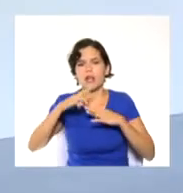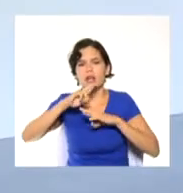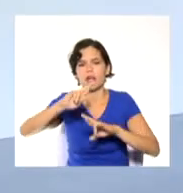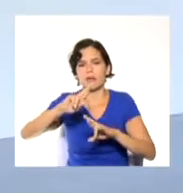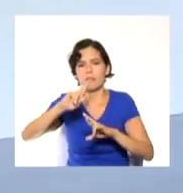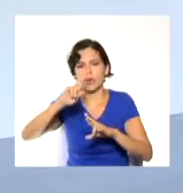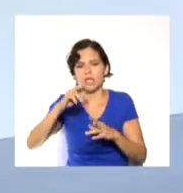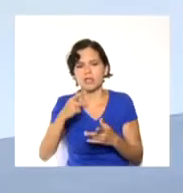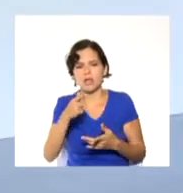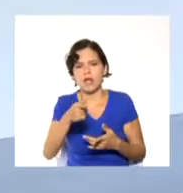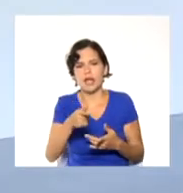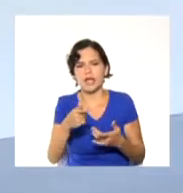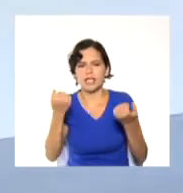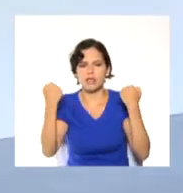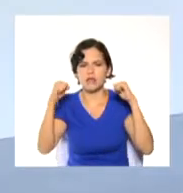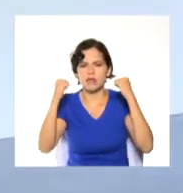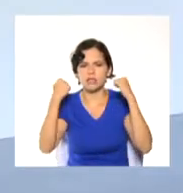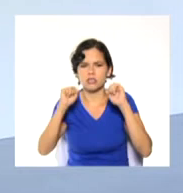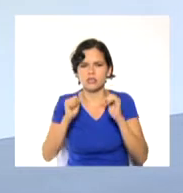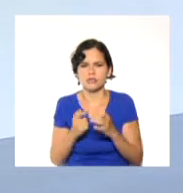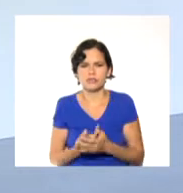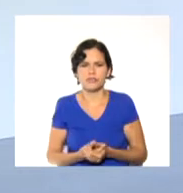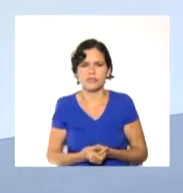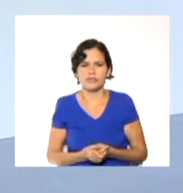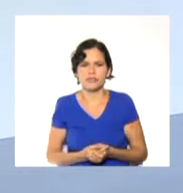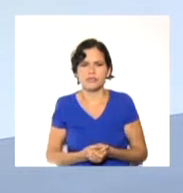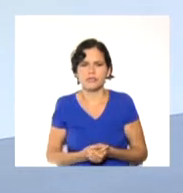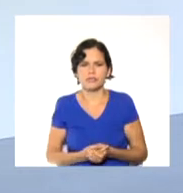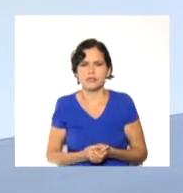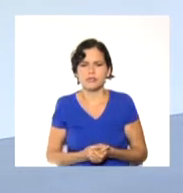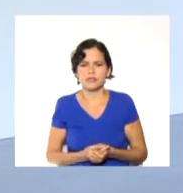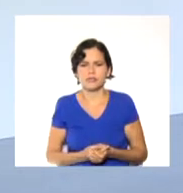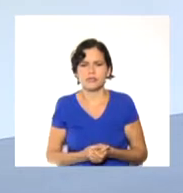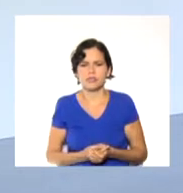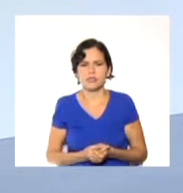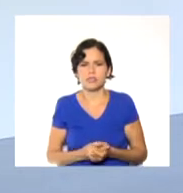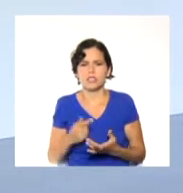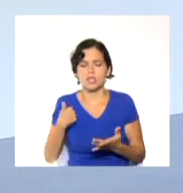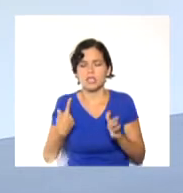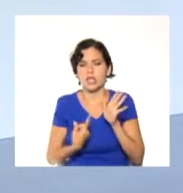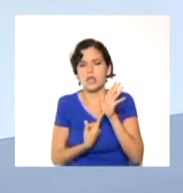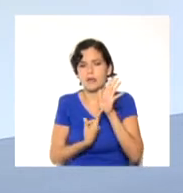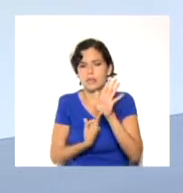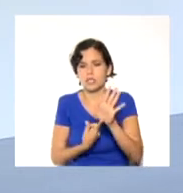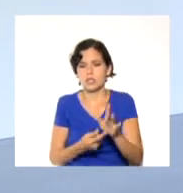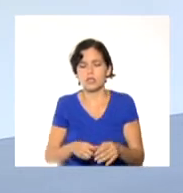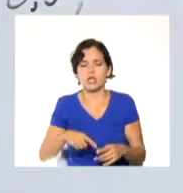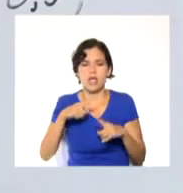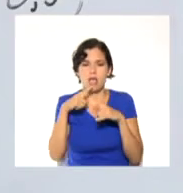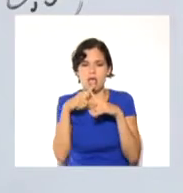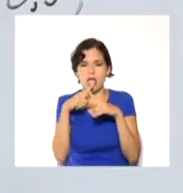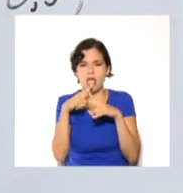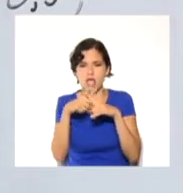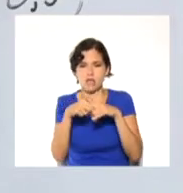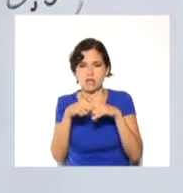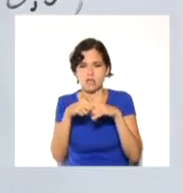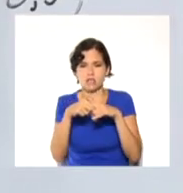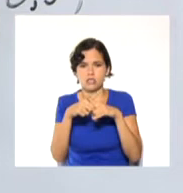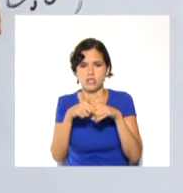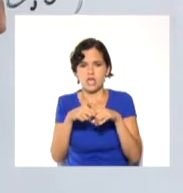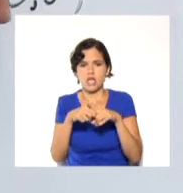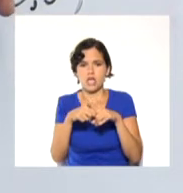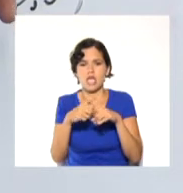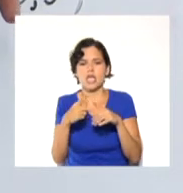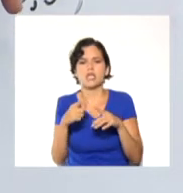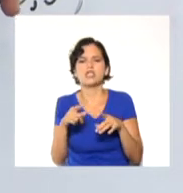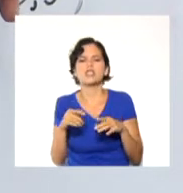este ejercicio. Bien, acá tenemos, dada la expresión X es igual a